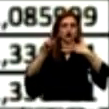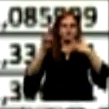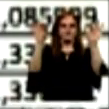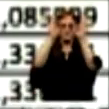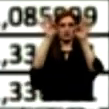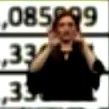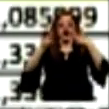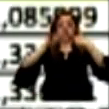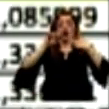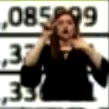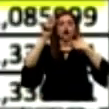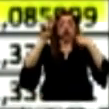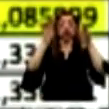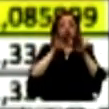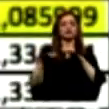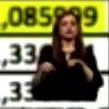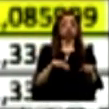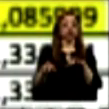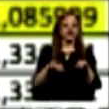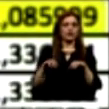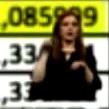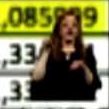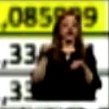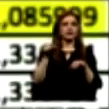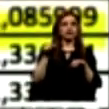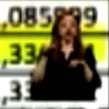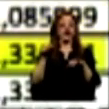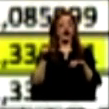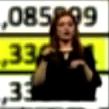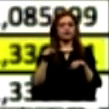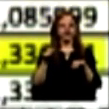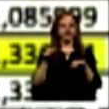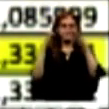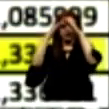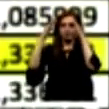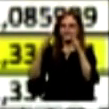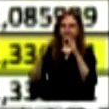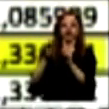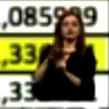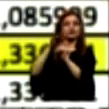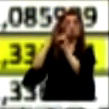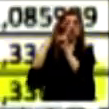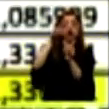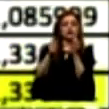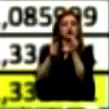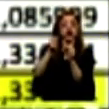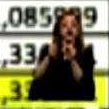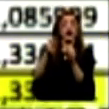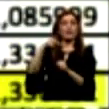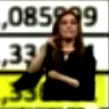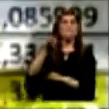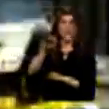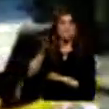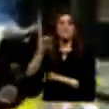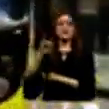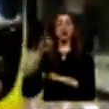actividad pesquera nacional, diésel 2 para la cuantía doméstica industrial, el diésel premium para el sector automotriz y el diésel premium eléctrico.